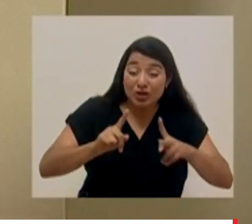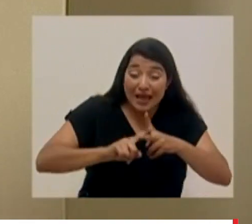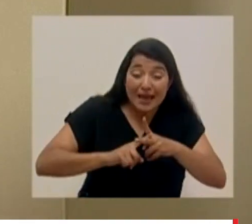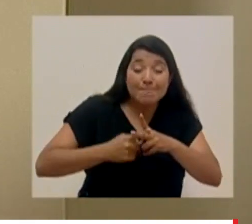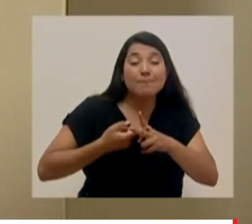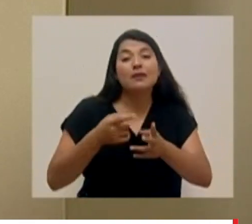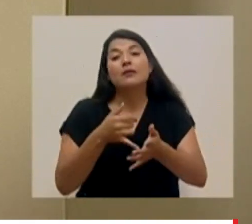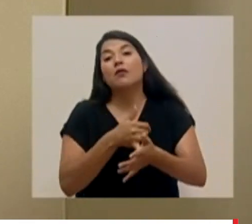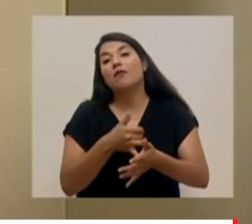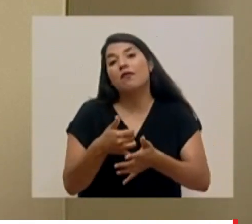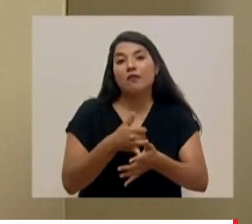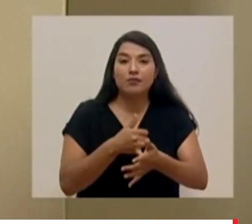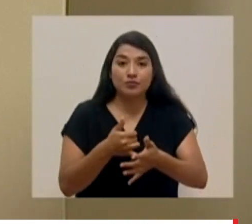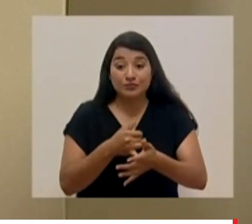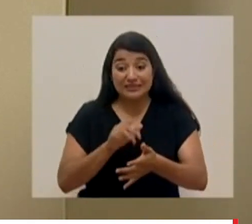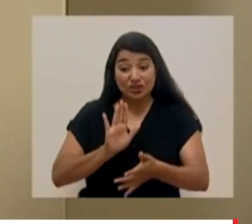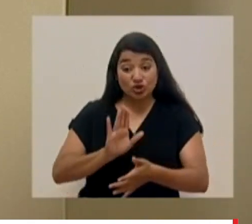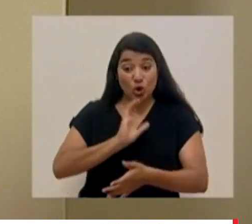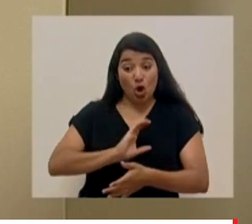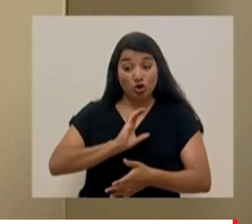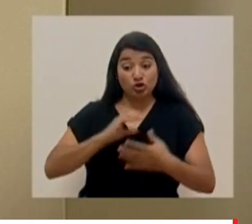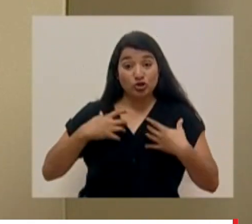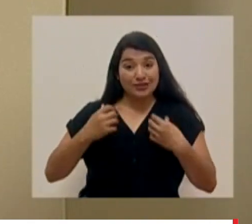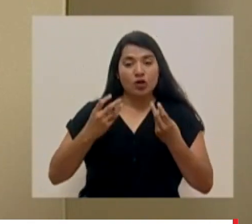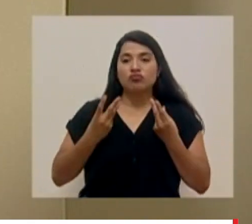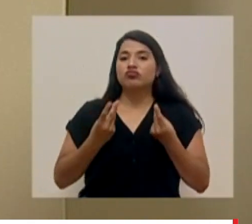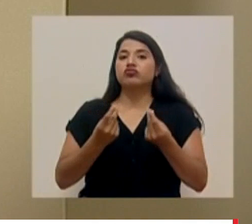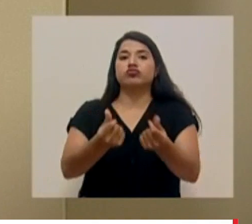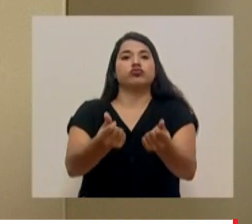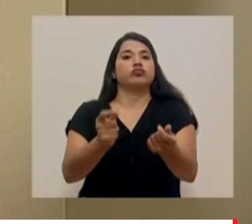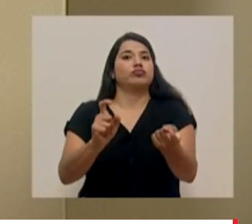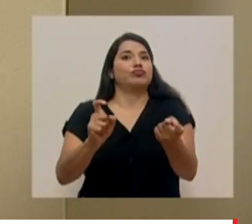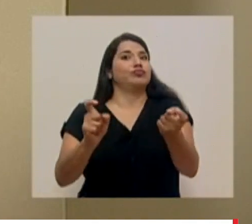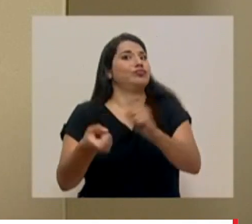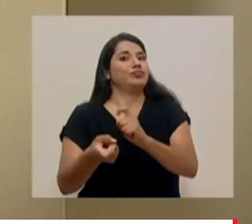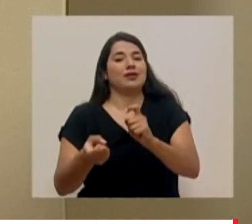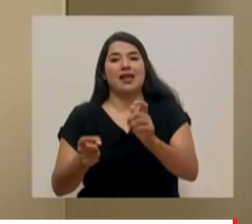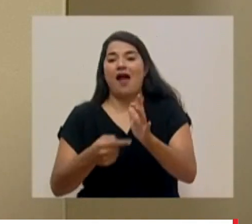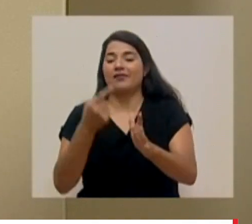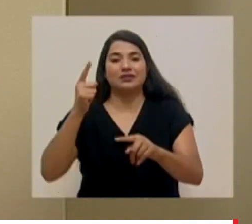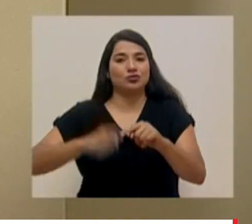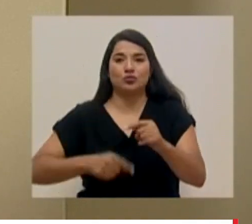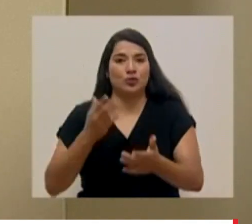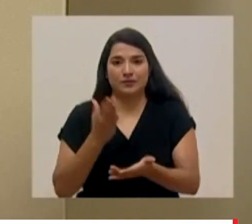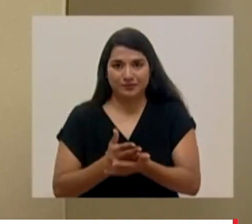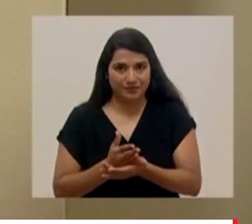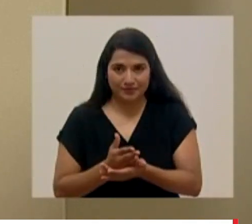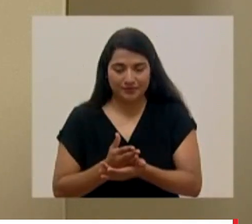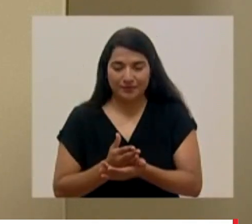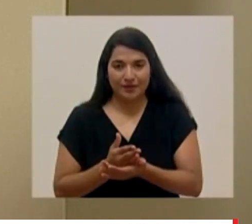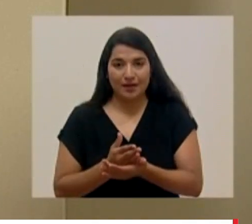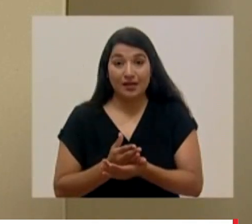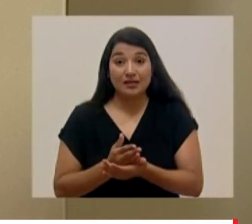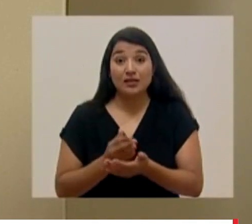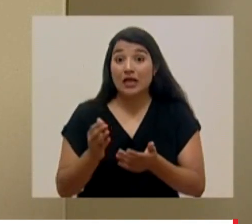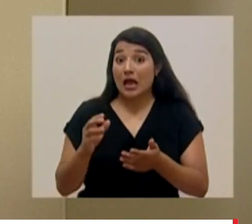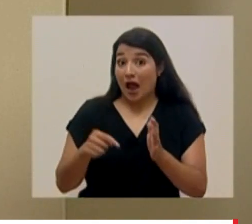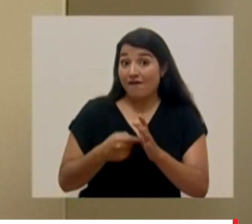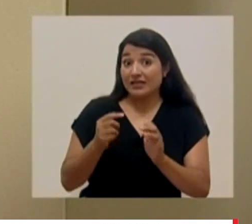grave evolucionan tan rápido que a veces no hay cómo frenarlo, aún estando en un